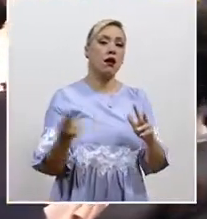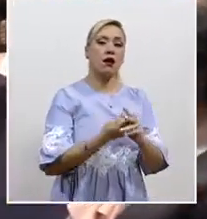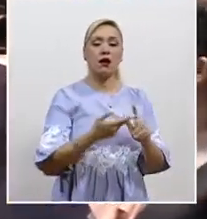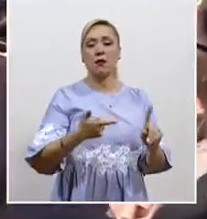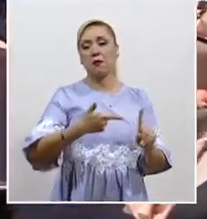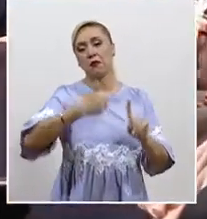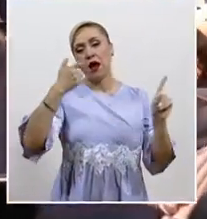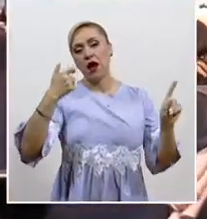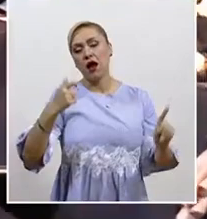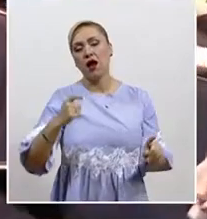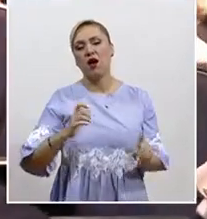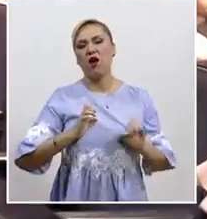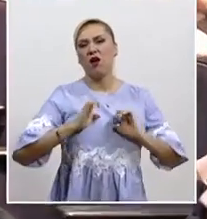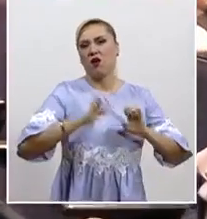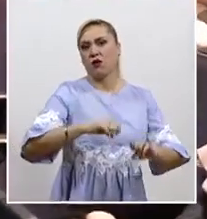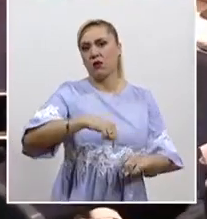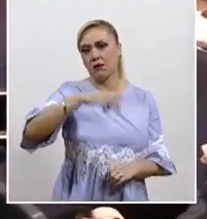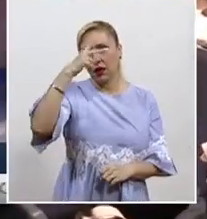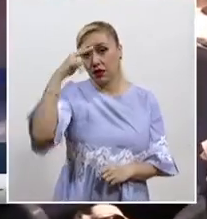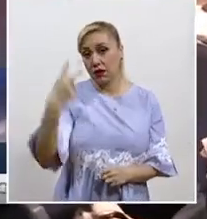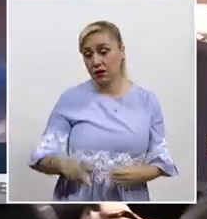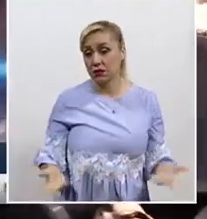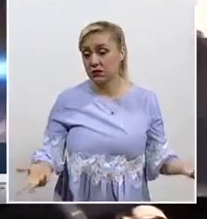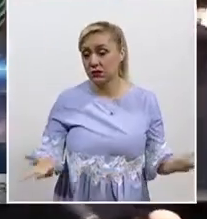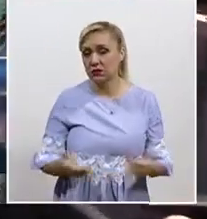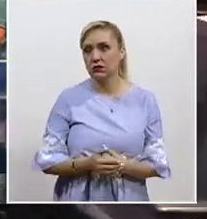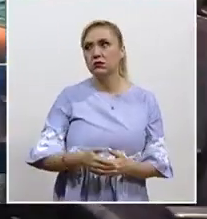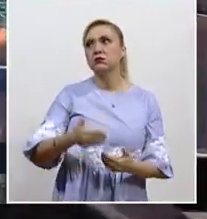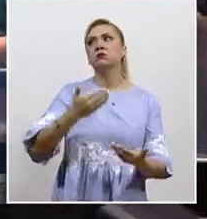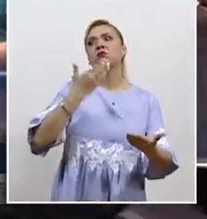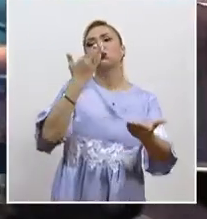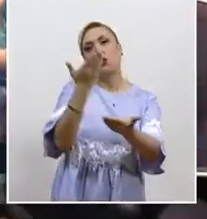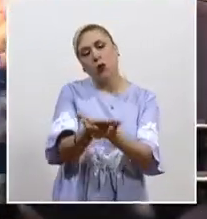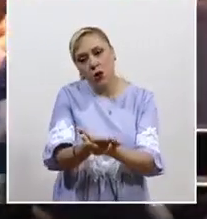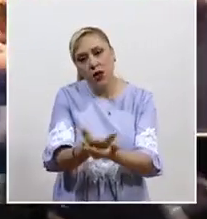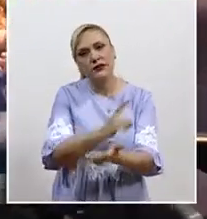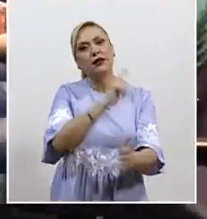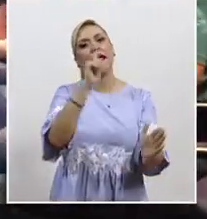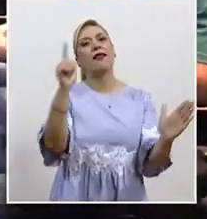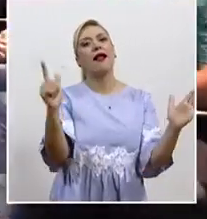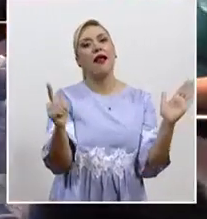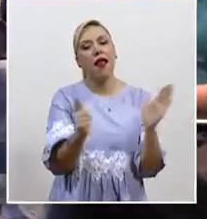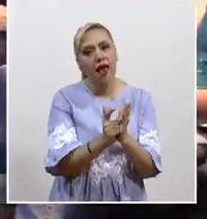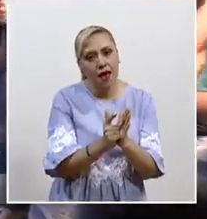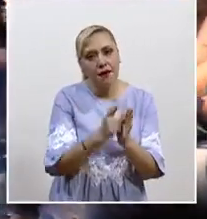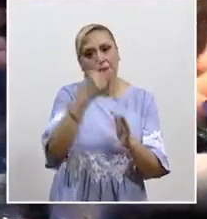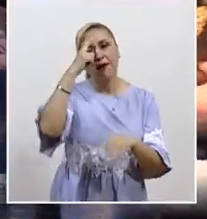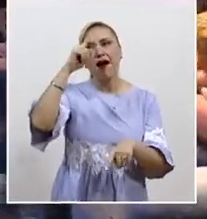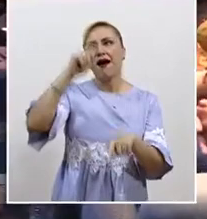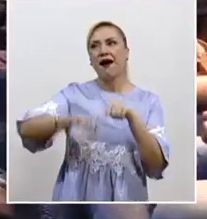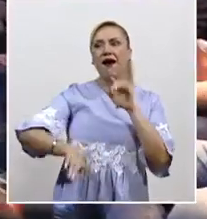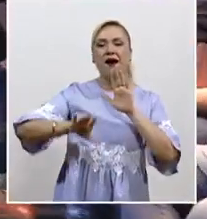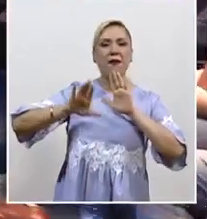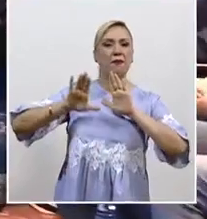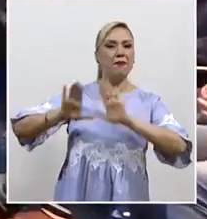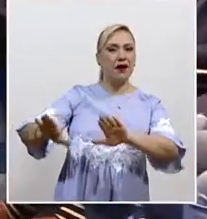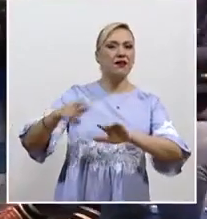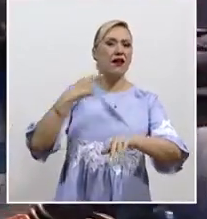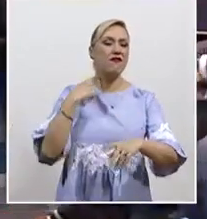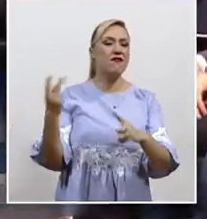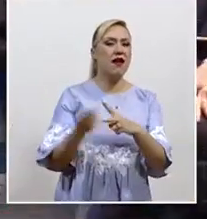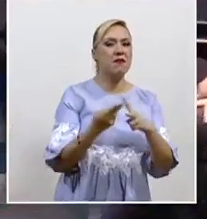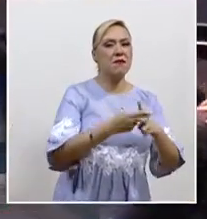propuesta de y precisamente en materia de combate el feminicidio que dio a conocer el